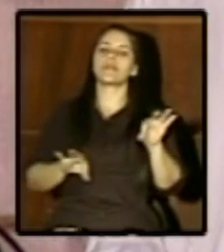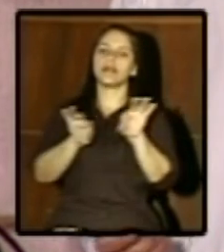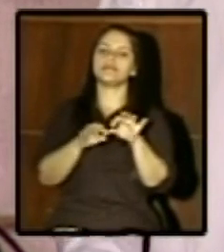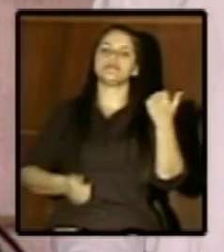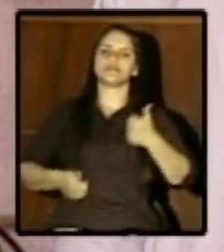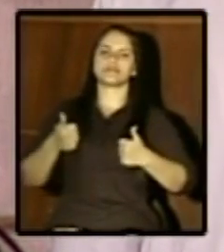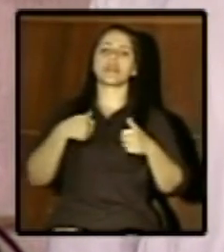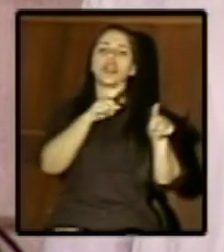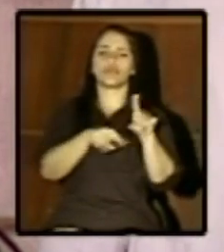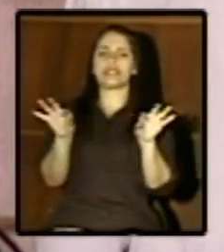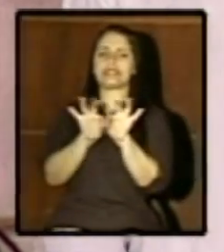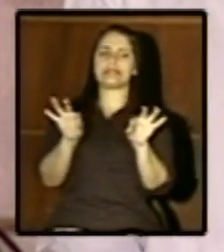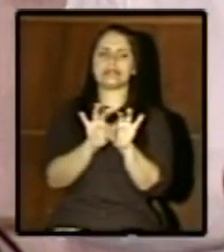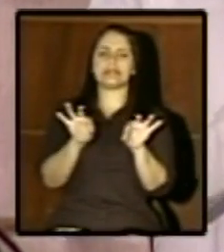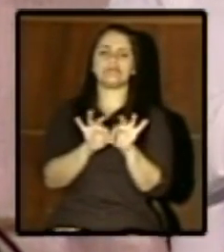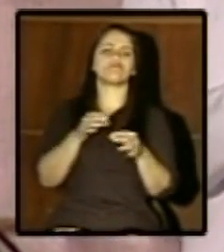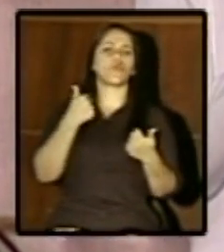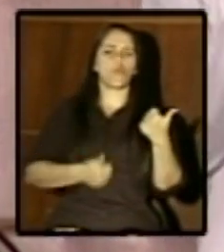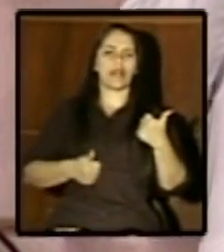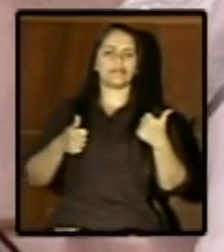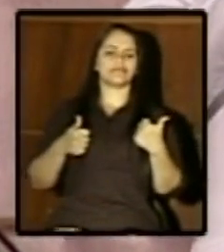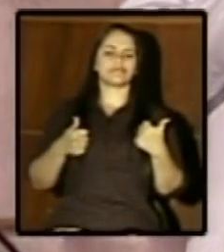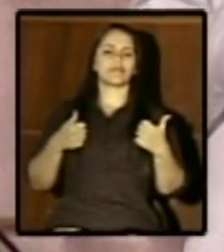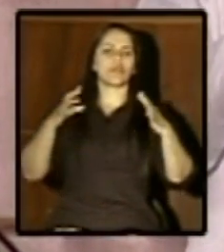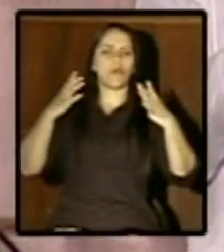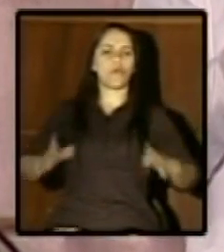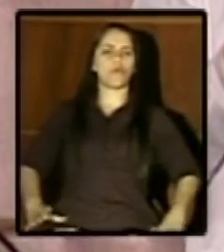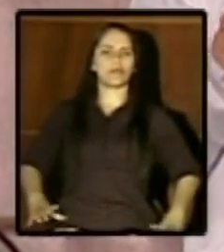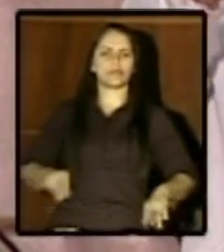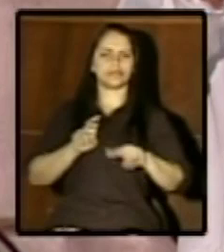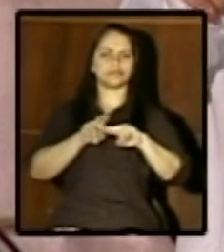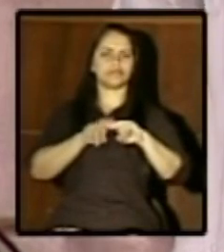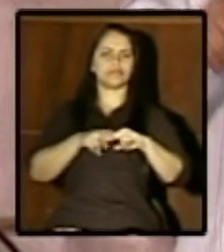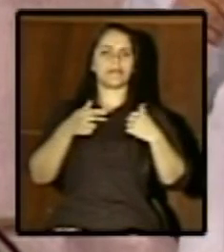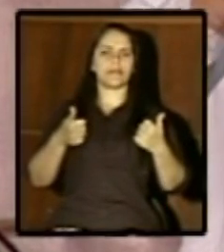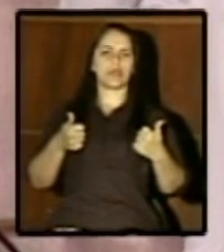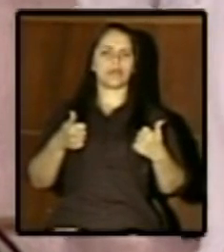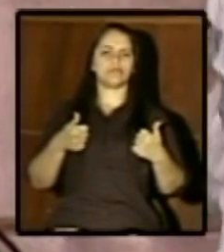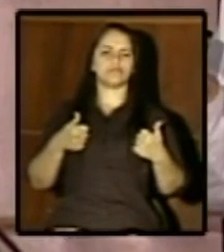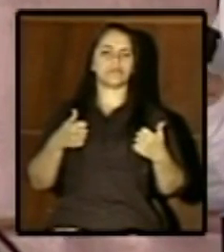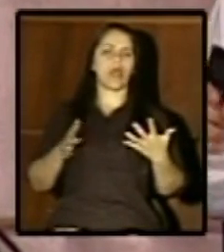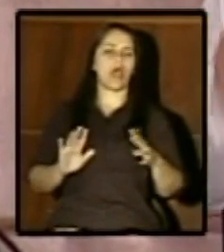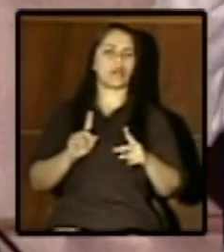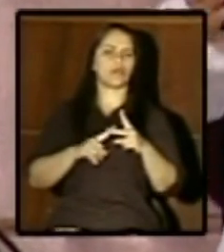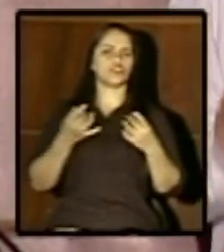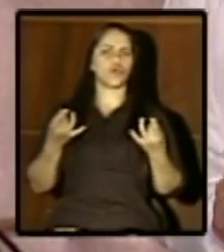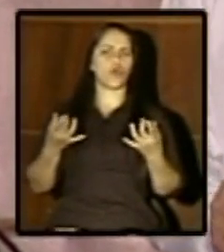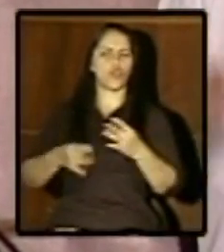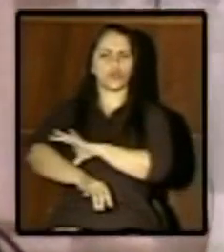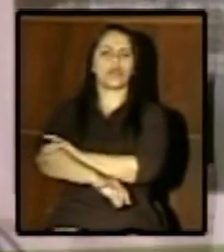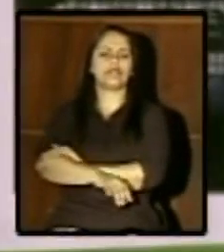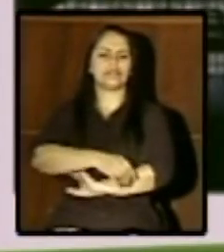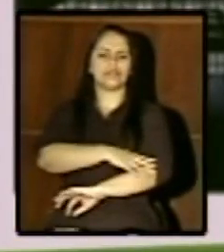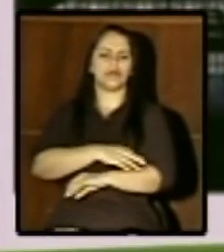es importante. O sea, hay cosas que son tan sencillas y que nos pueden ayudar mucho. La higiene postural son evitar